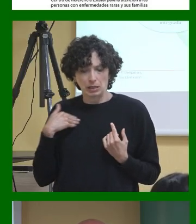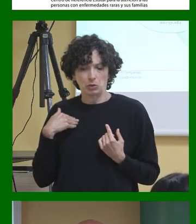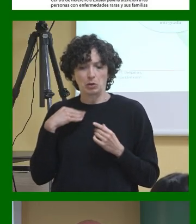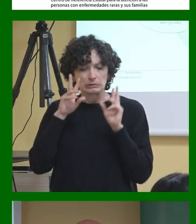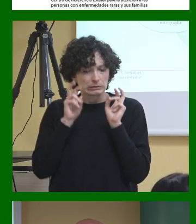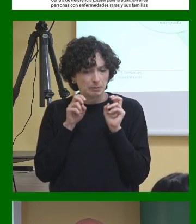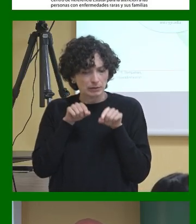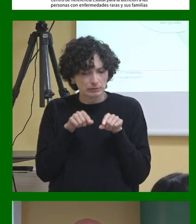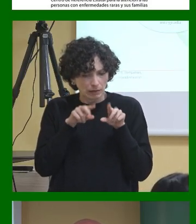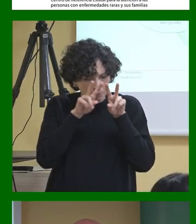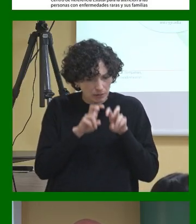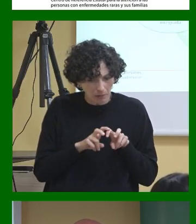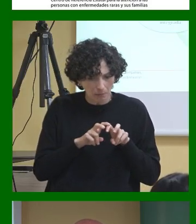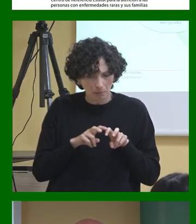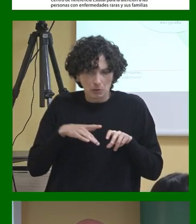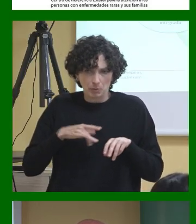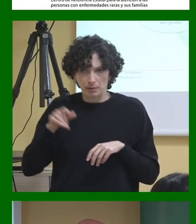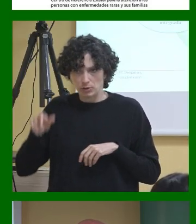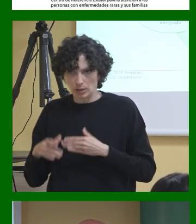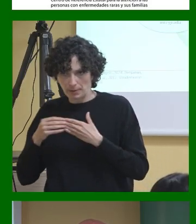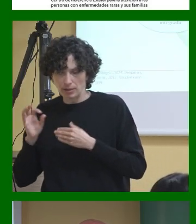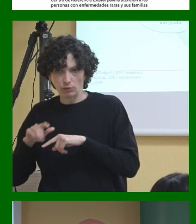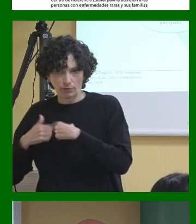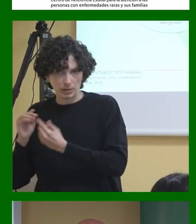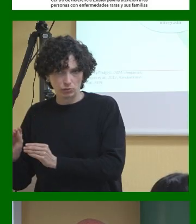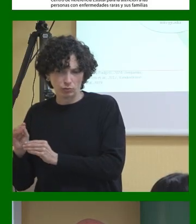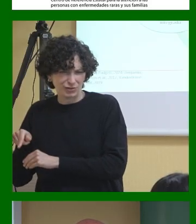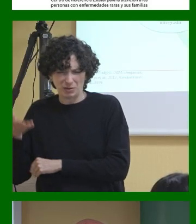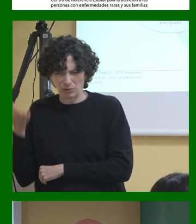ser secundarias para el paciente y la familia, porque la familia lo que quiere es